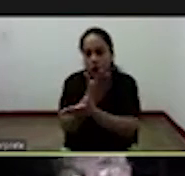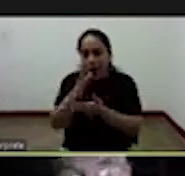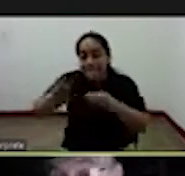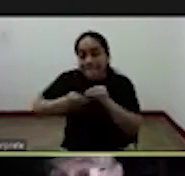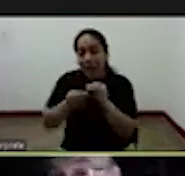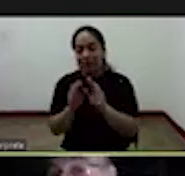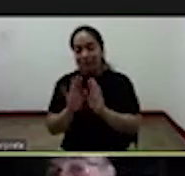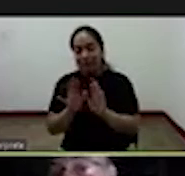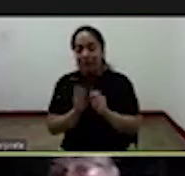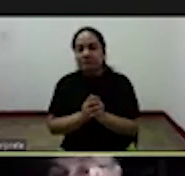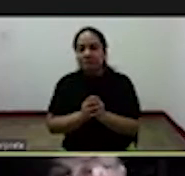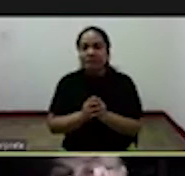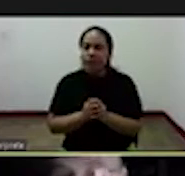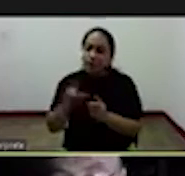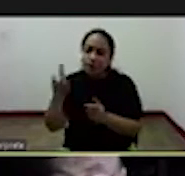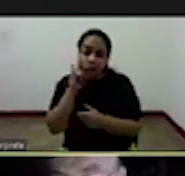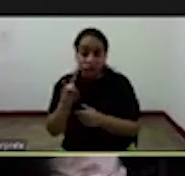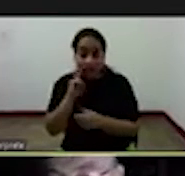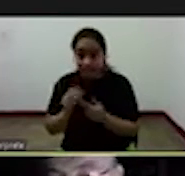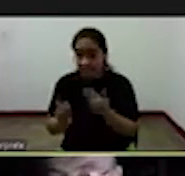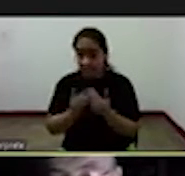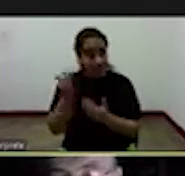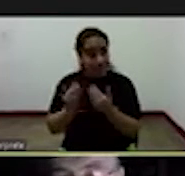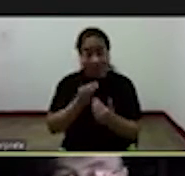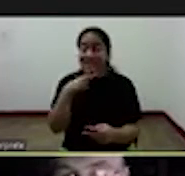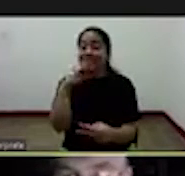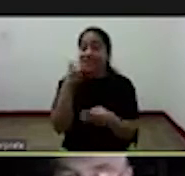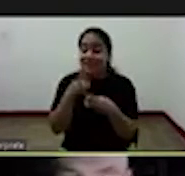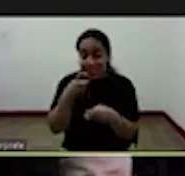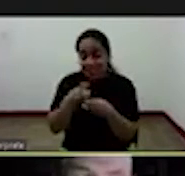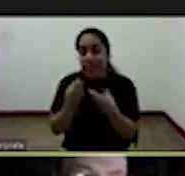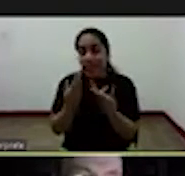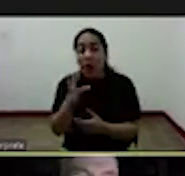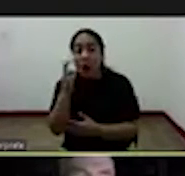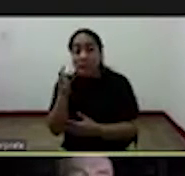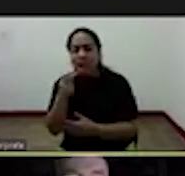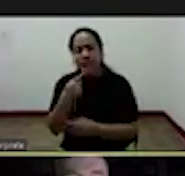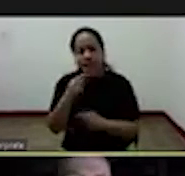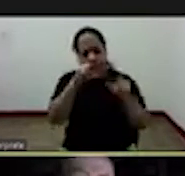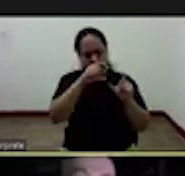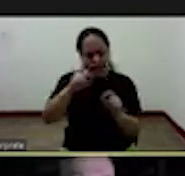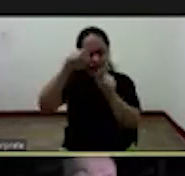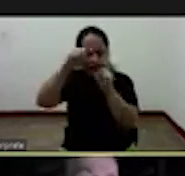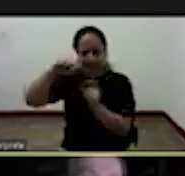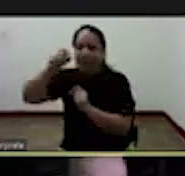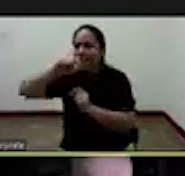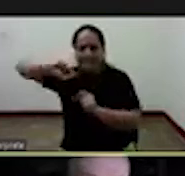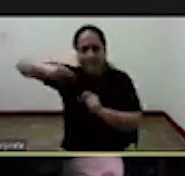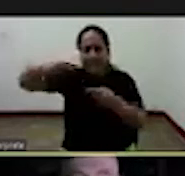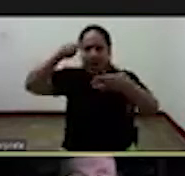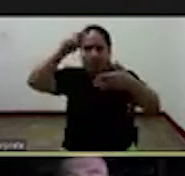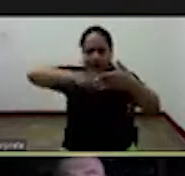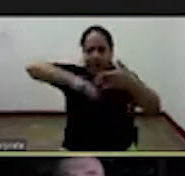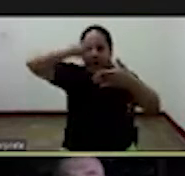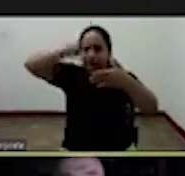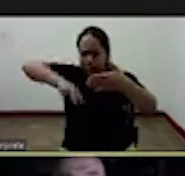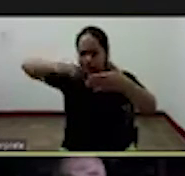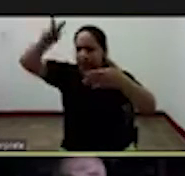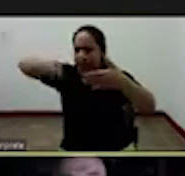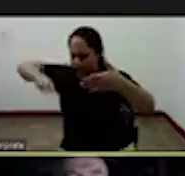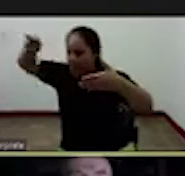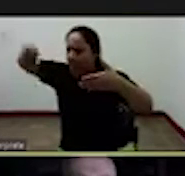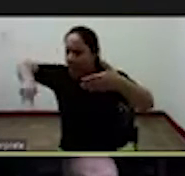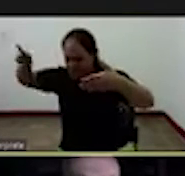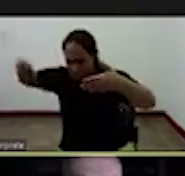una escucha difícil. Schaeffer proponía un solfeo concreto, un solfeo de los ruidos, un solfeo